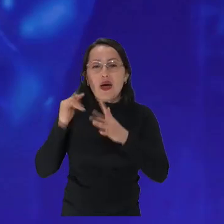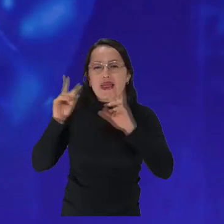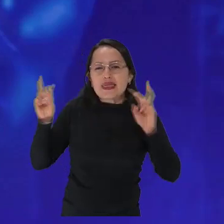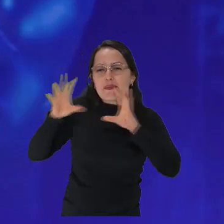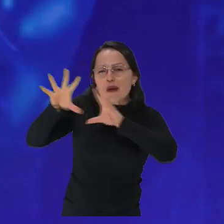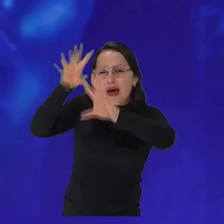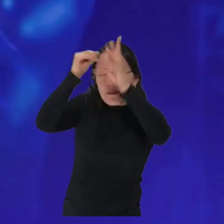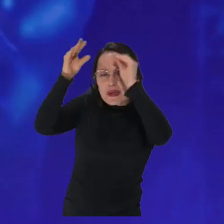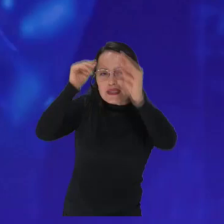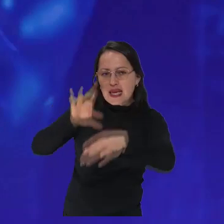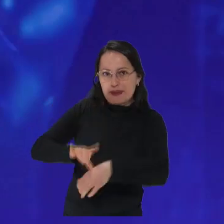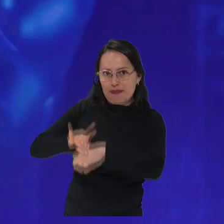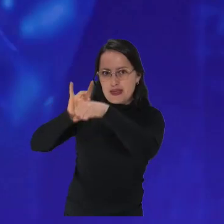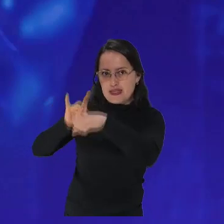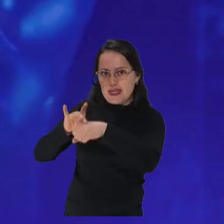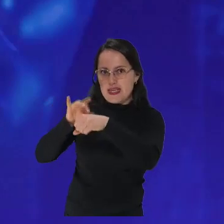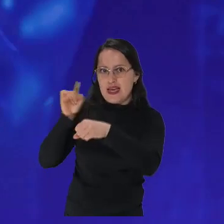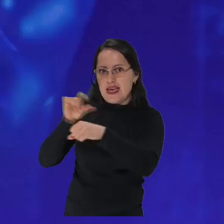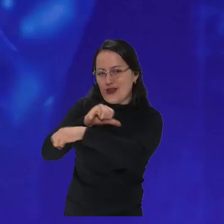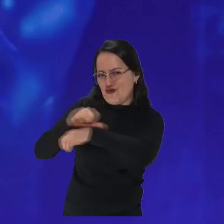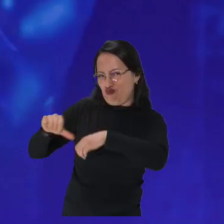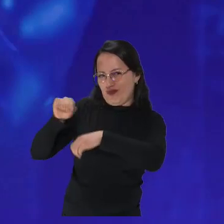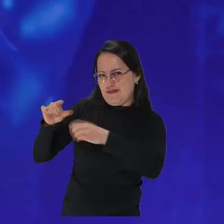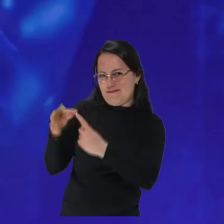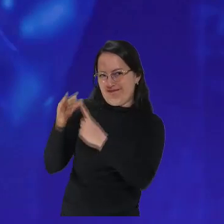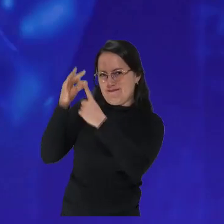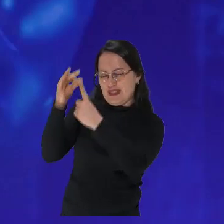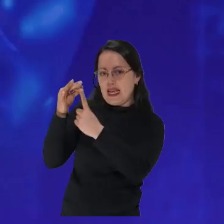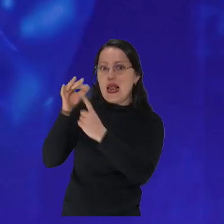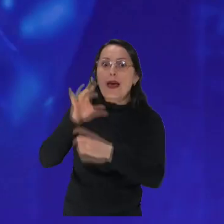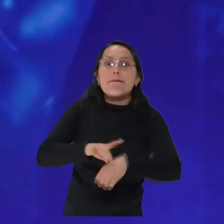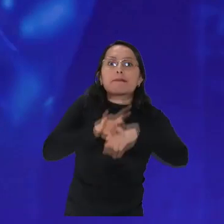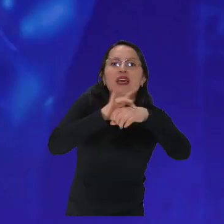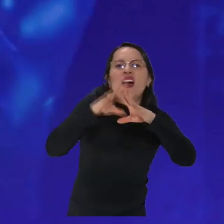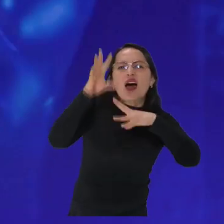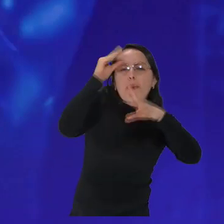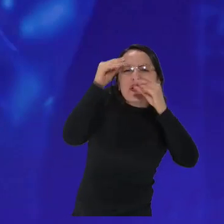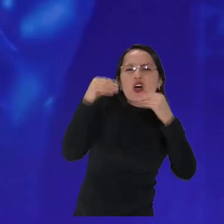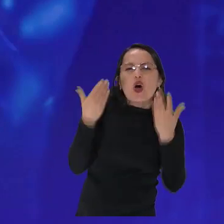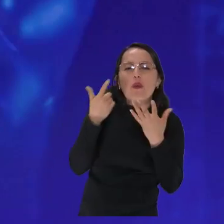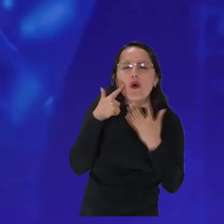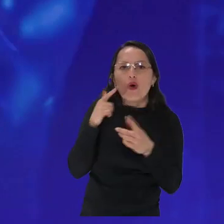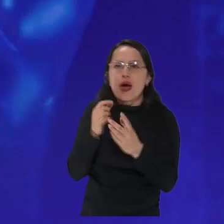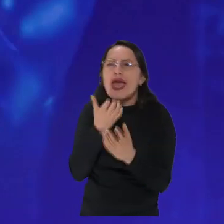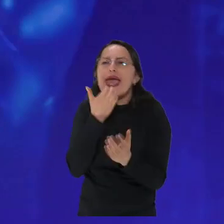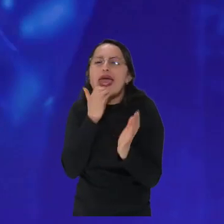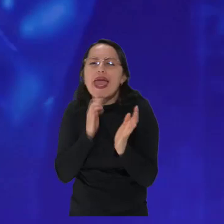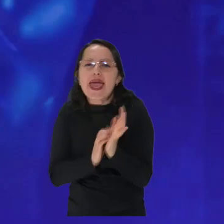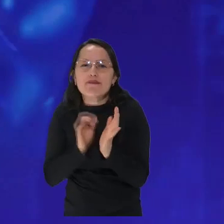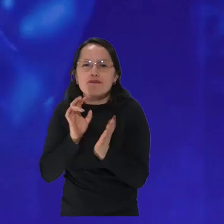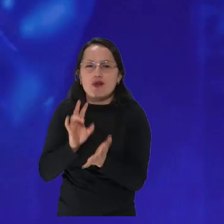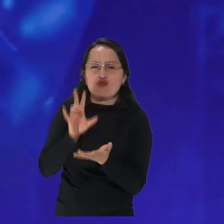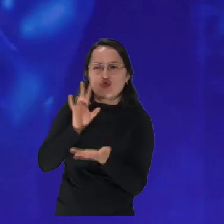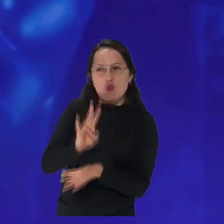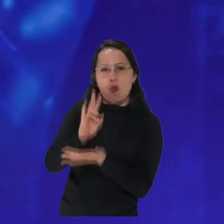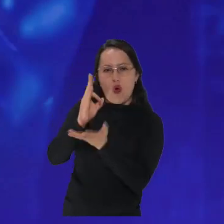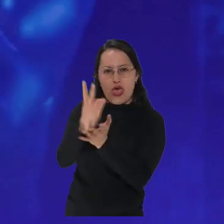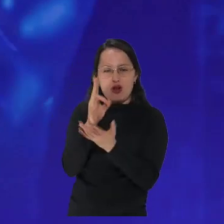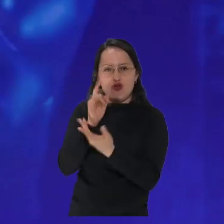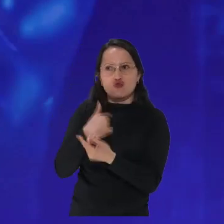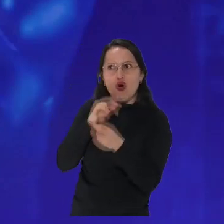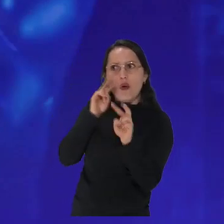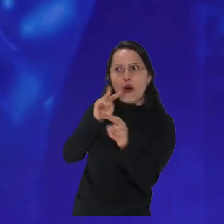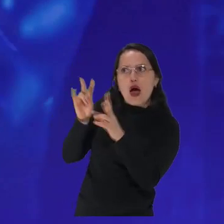de la medicina y principalmente en el aprendizaje quirúrgico, y es que la medicina se aprende por modelación. ¿Qué quiere decir esto? Yo aprendo del